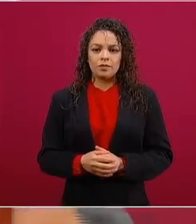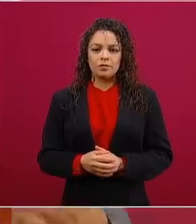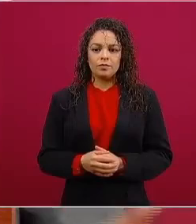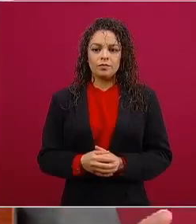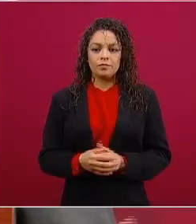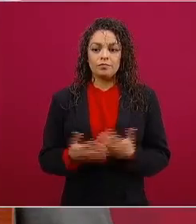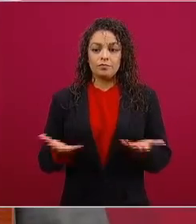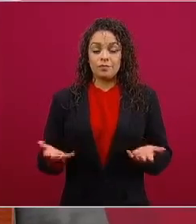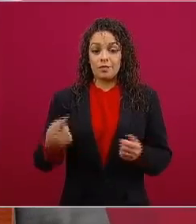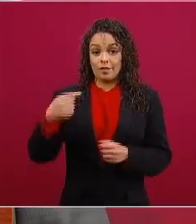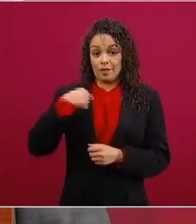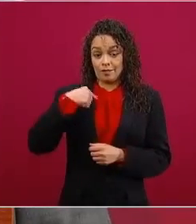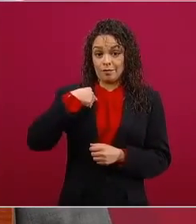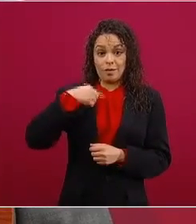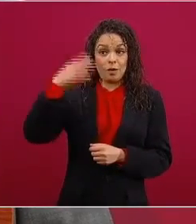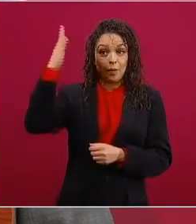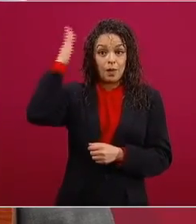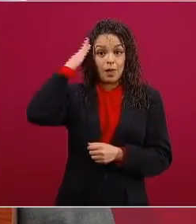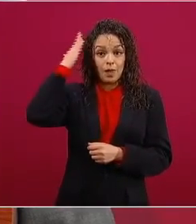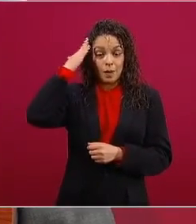encabezando un movimiento de transformación,